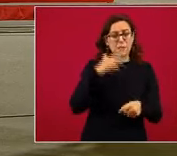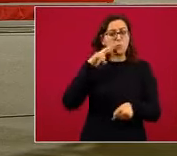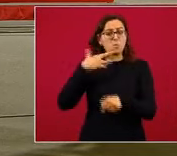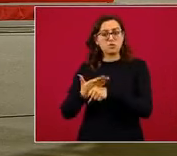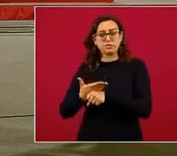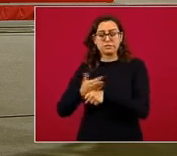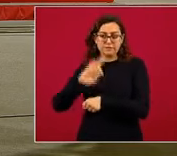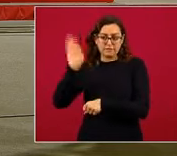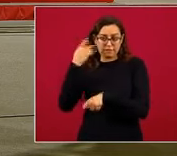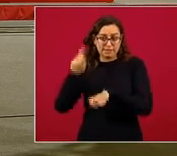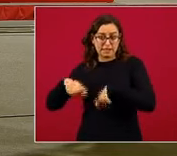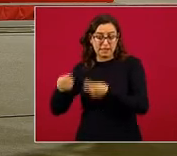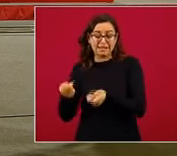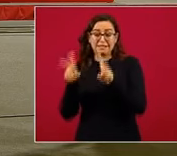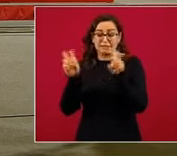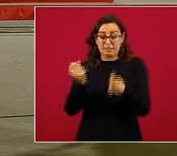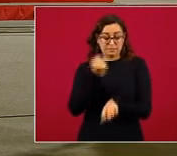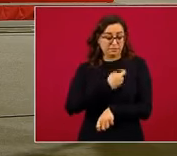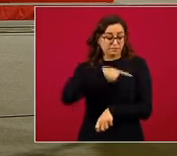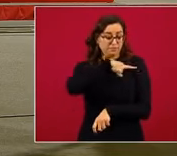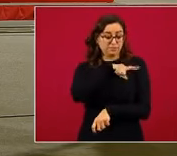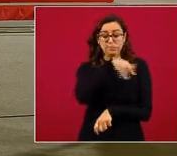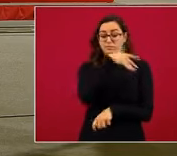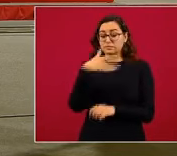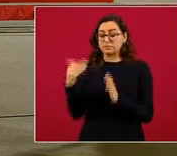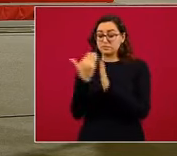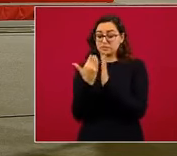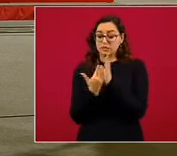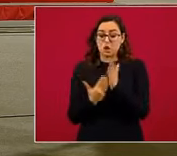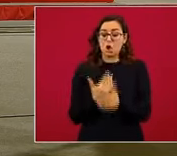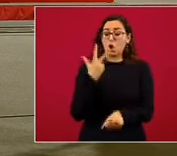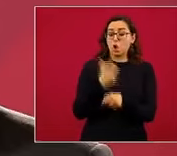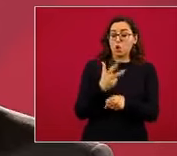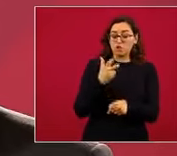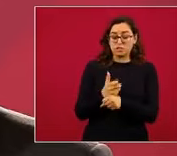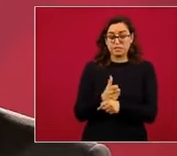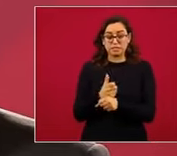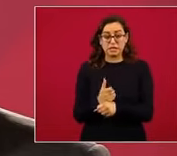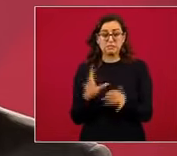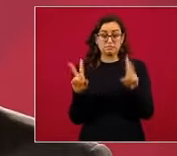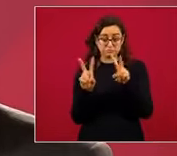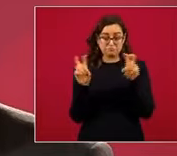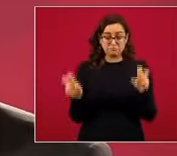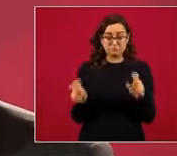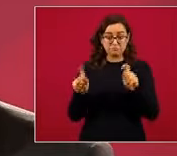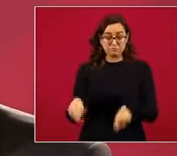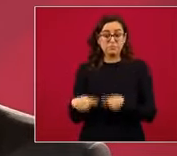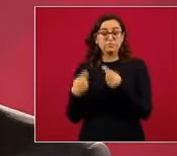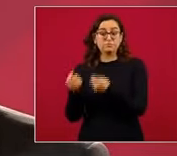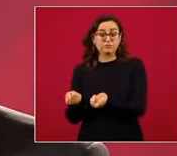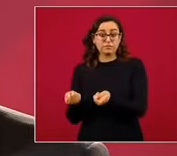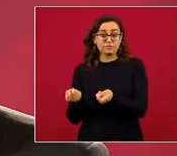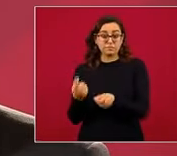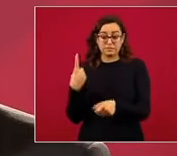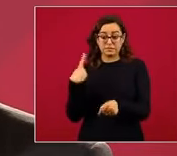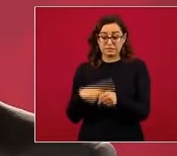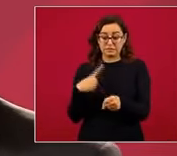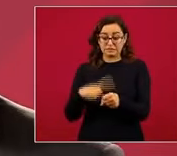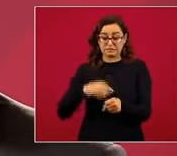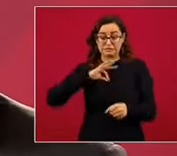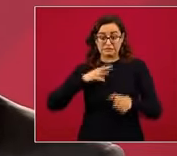elementos específicos. En el título 8º de la Ley General de Salud se contempla el tema de prevención y control de